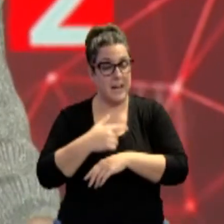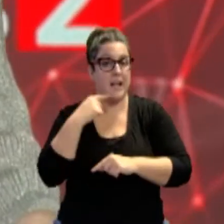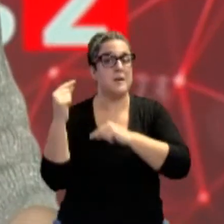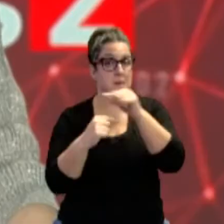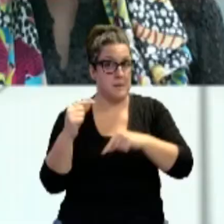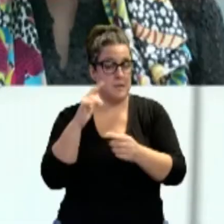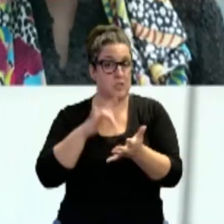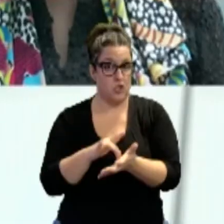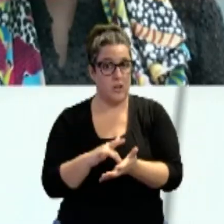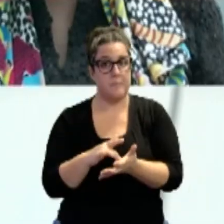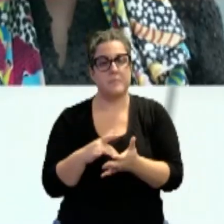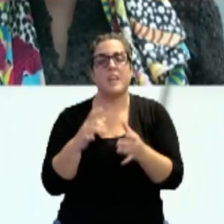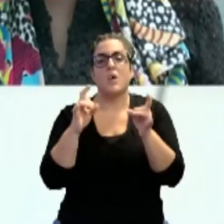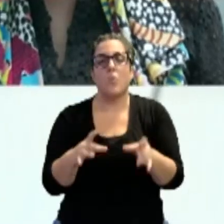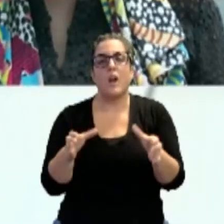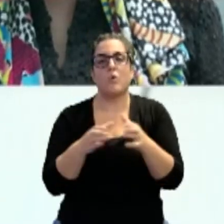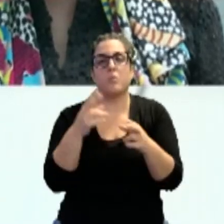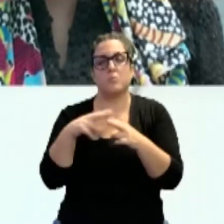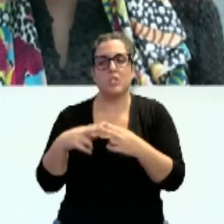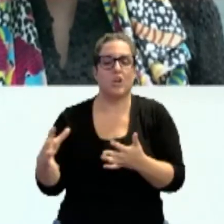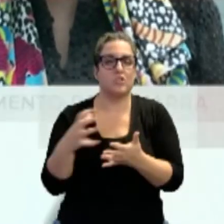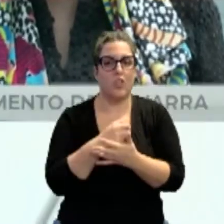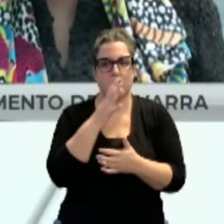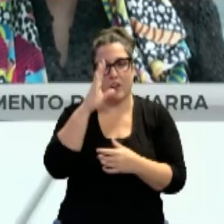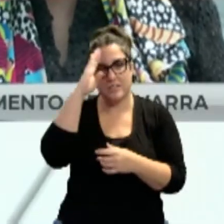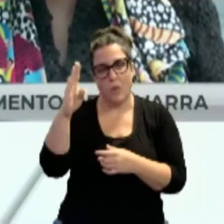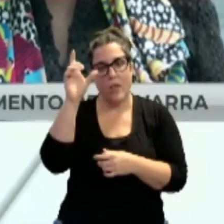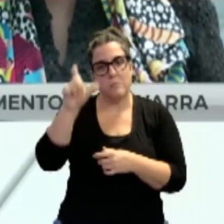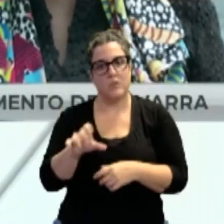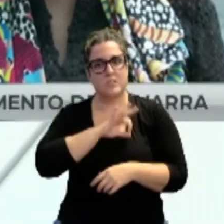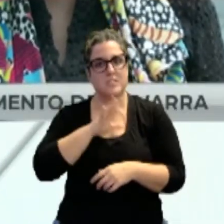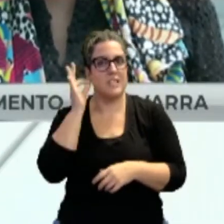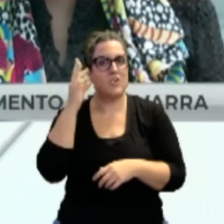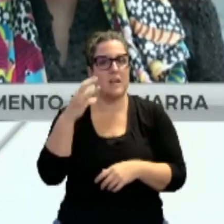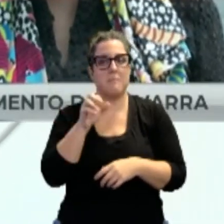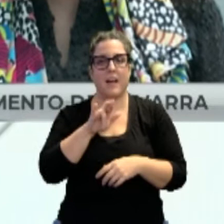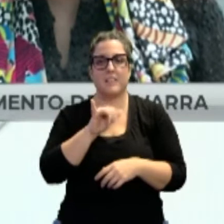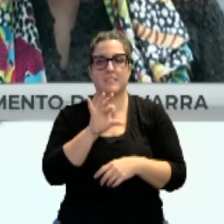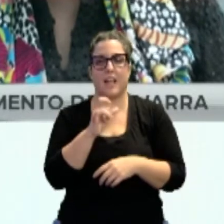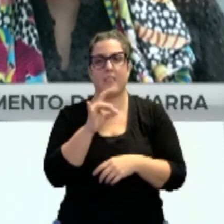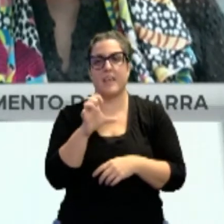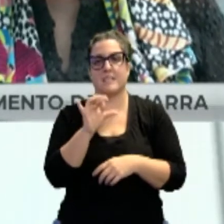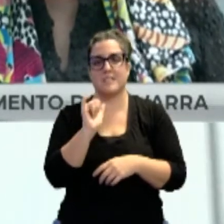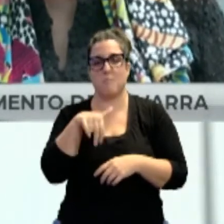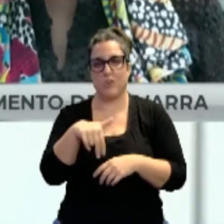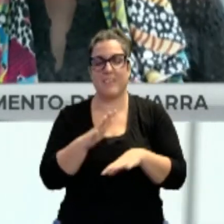haciendo con todos los grupos parlamentarios, saludamos a Marisa de Simón, de Izquierda Esquerra. Muy buenas tardes, gracias por acompañarnos.